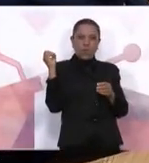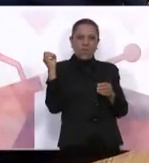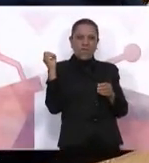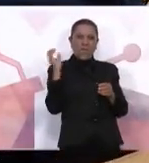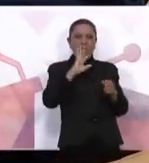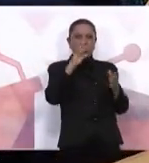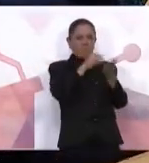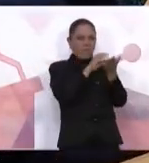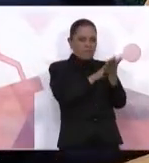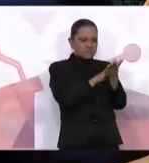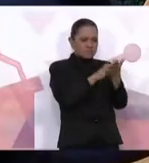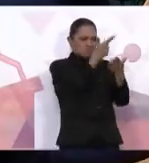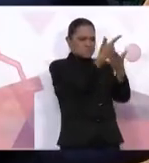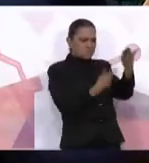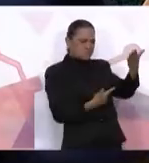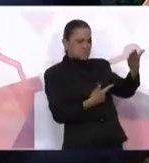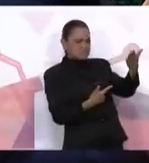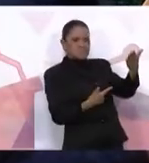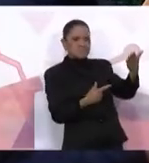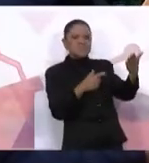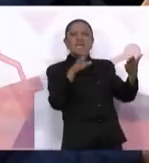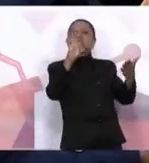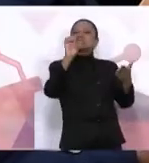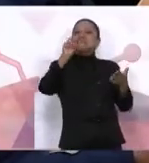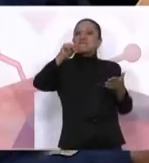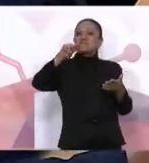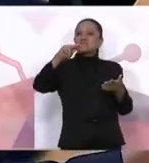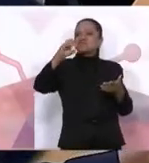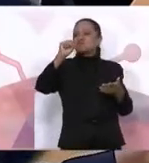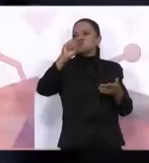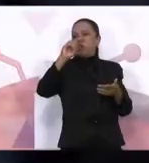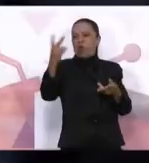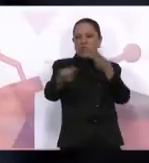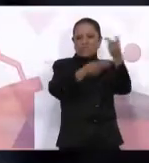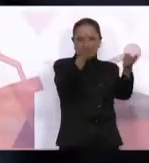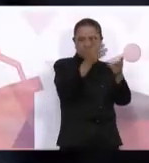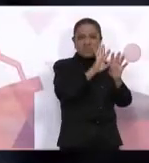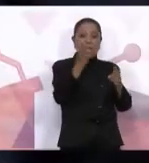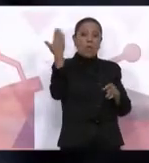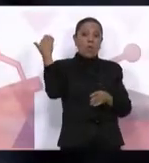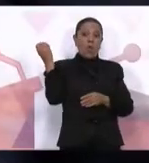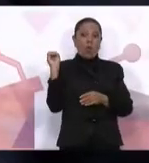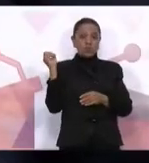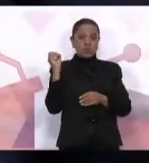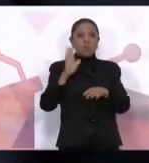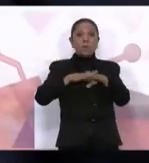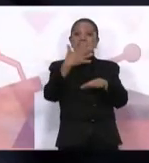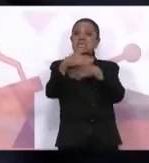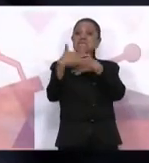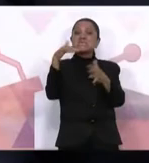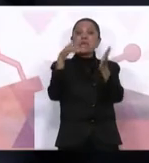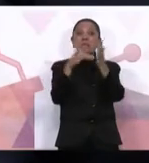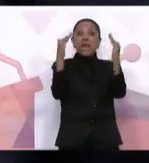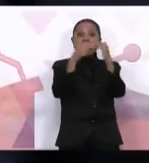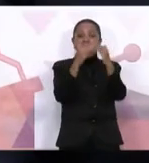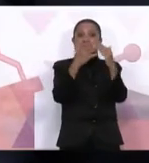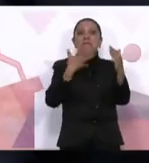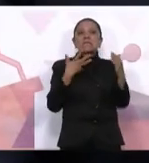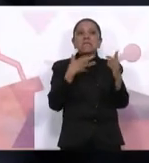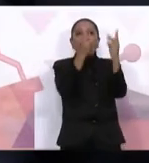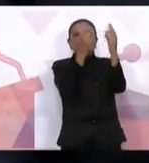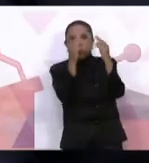tuvieron afectaciones tras el sismo del 19 de septiembre a pesar de la puesta en marcha de recursos federales y estatales